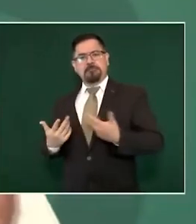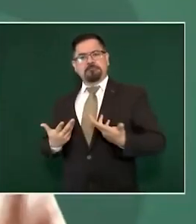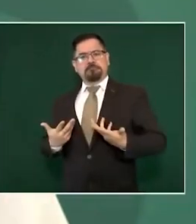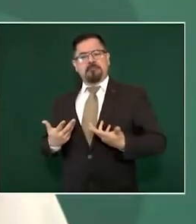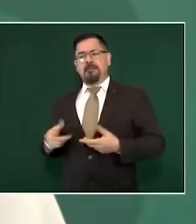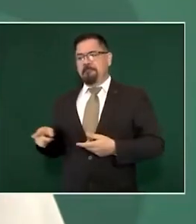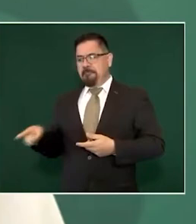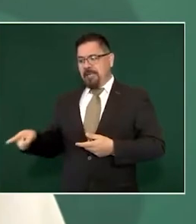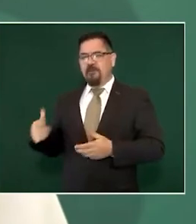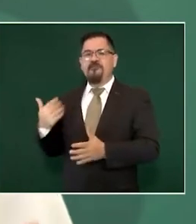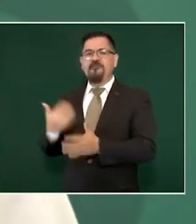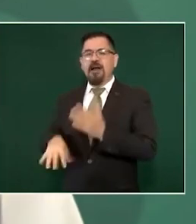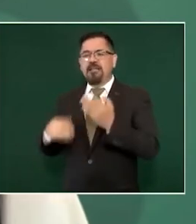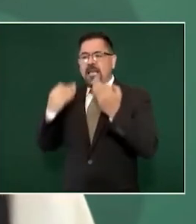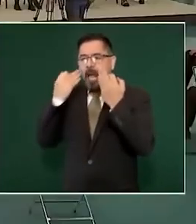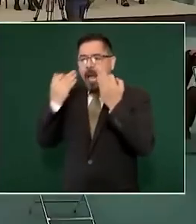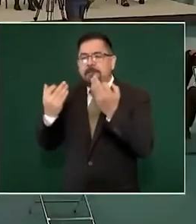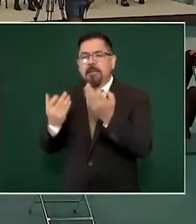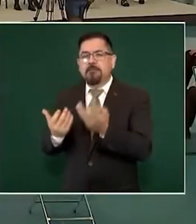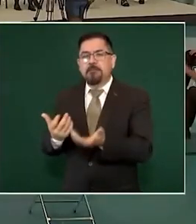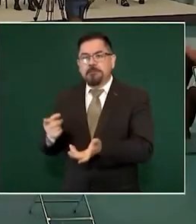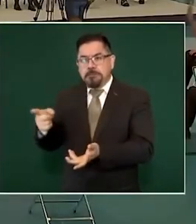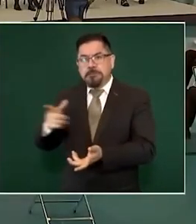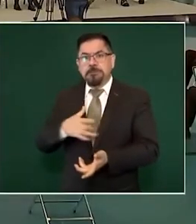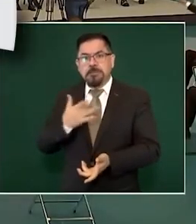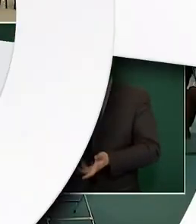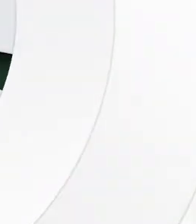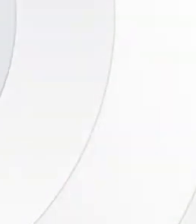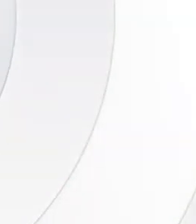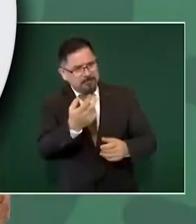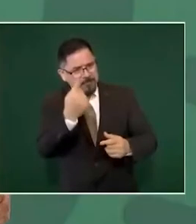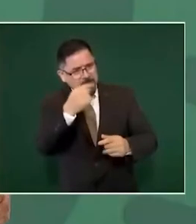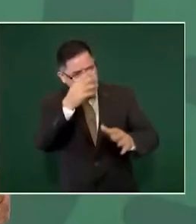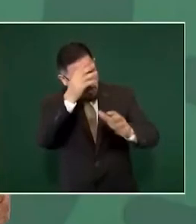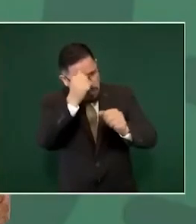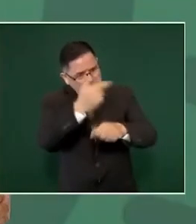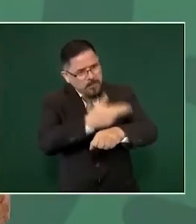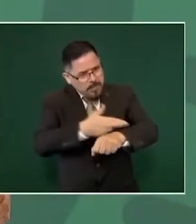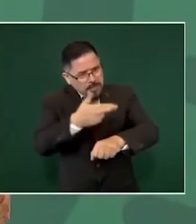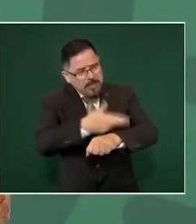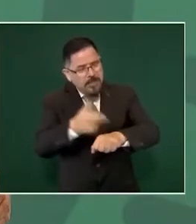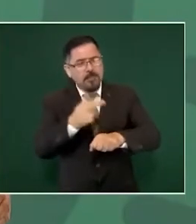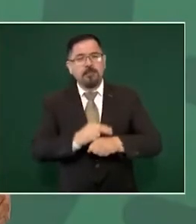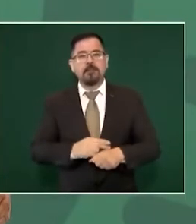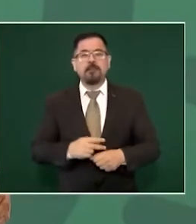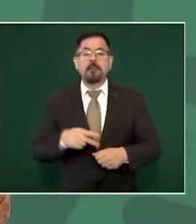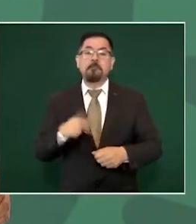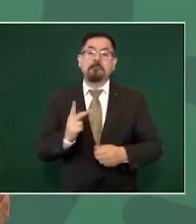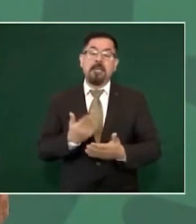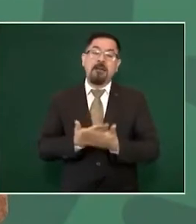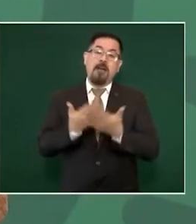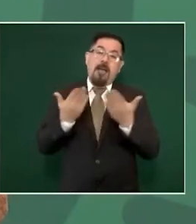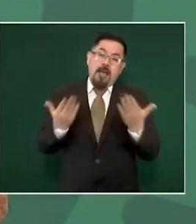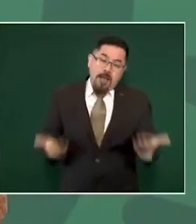conforme con el monto que se ofrece. Eso sucede. Pero ahora